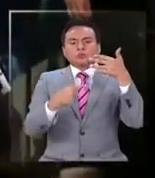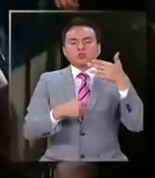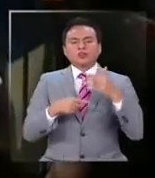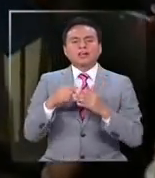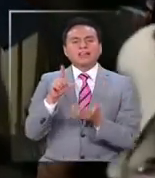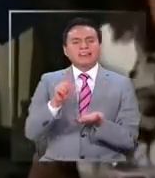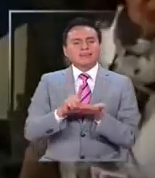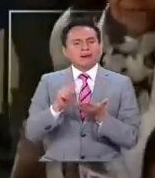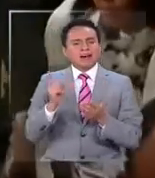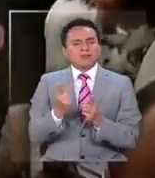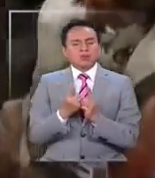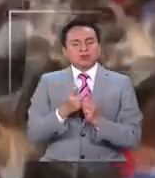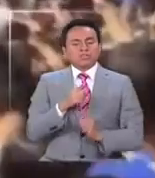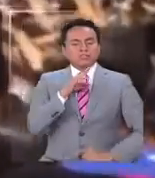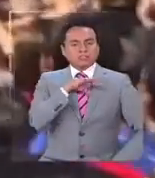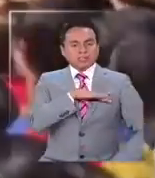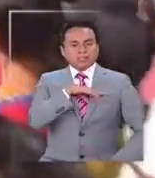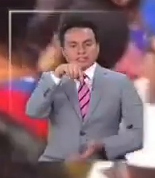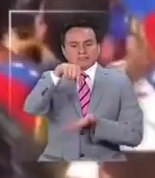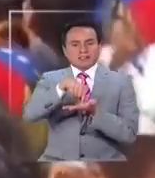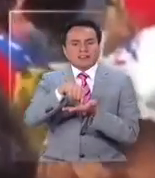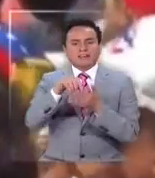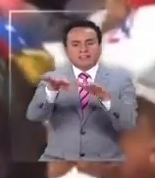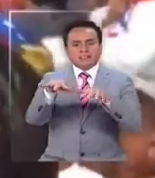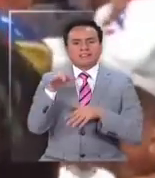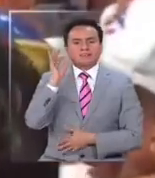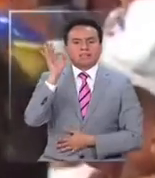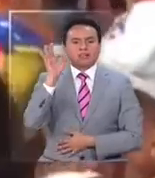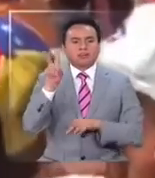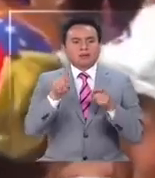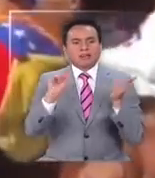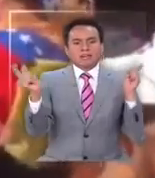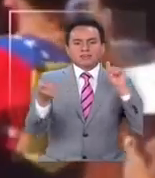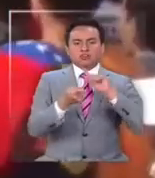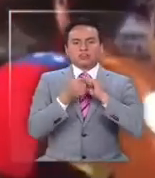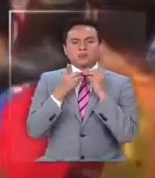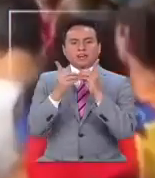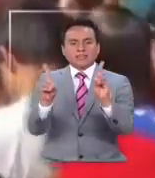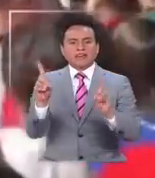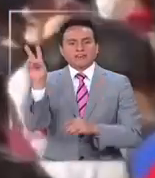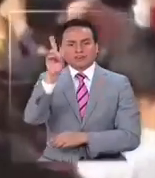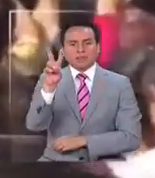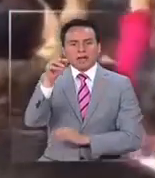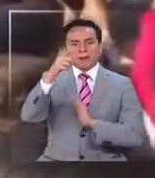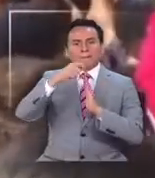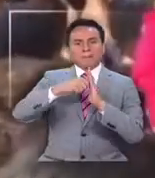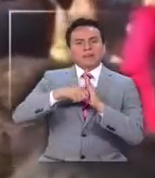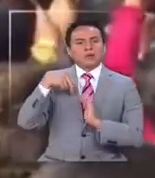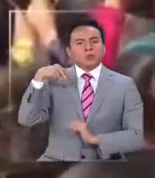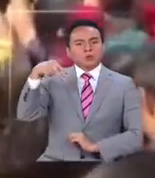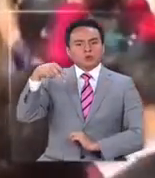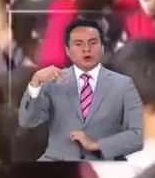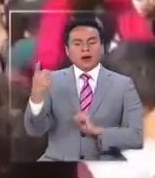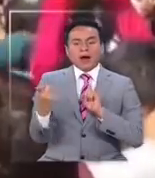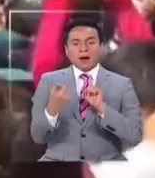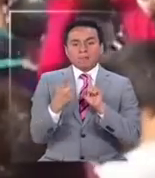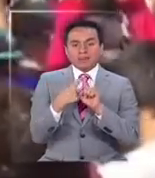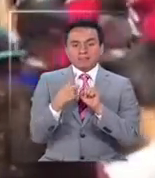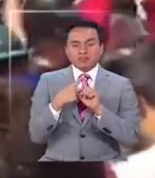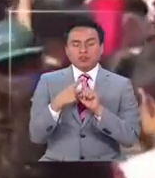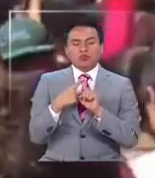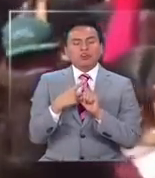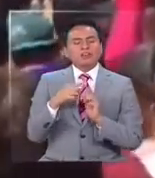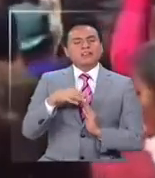Lima se señaló que Chile va a ser la sede de un seminario sobre transición democrática en Venezuela en el mes de junio, con la participación de